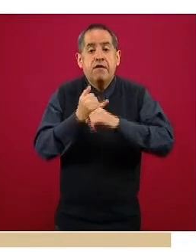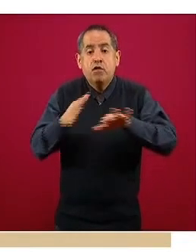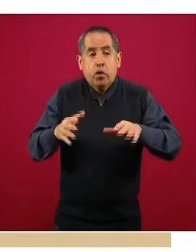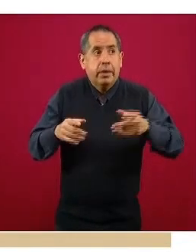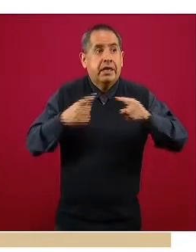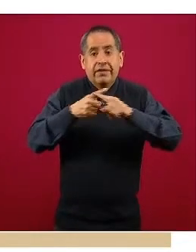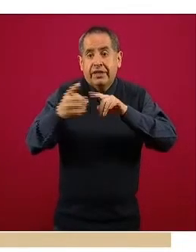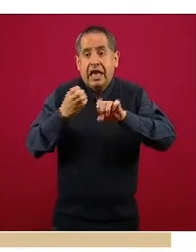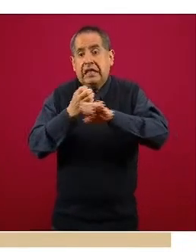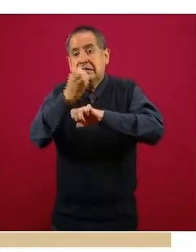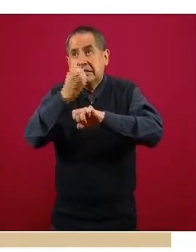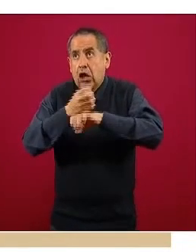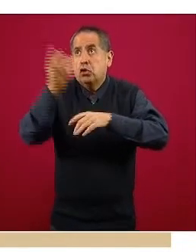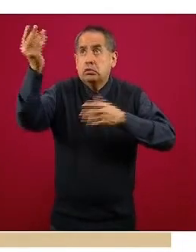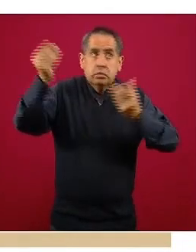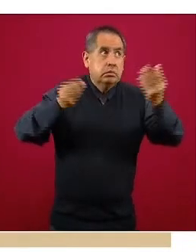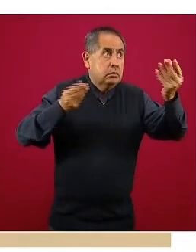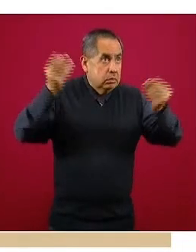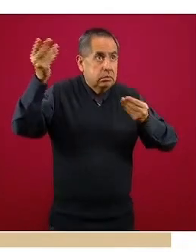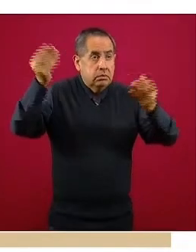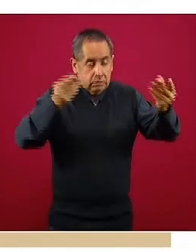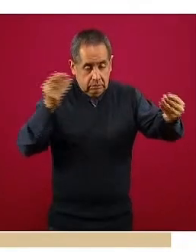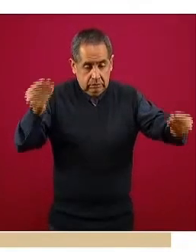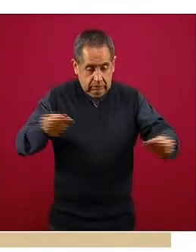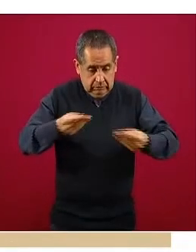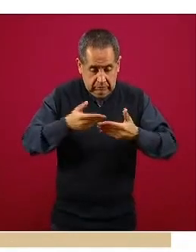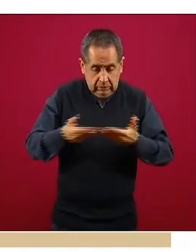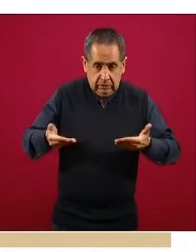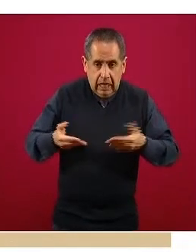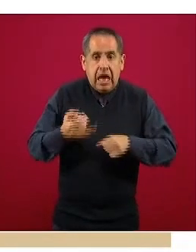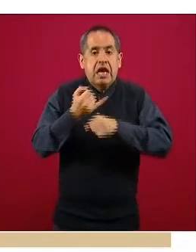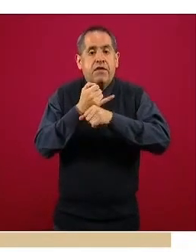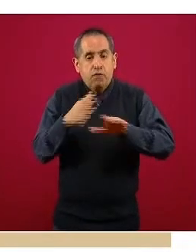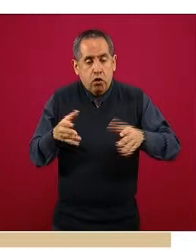proviene de las entidades federativas,